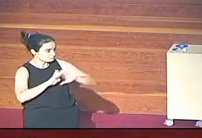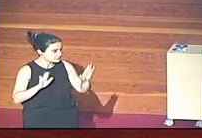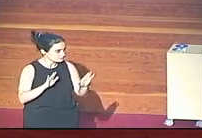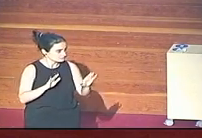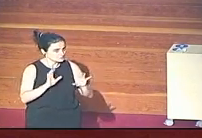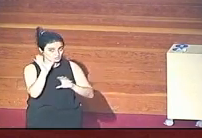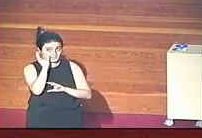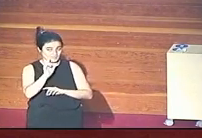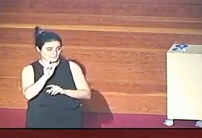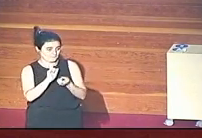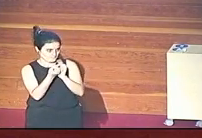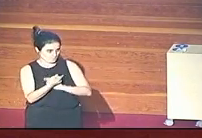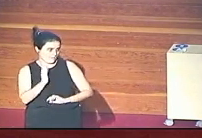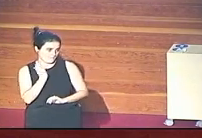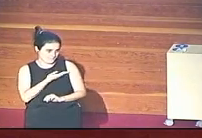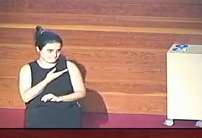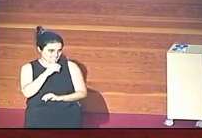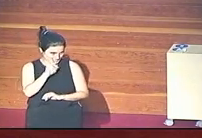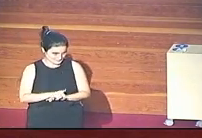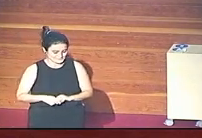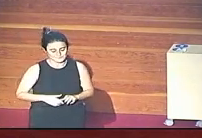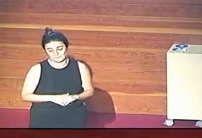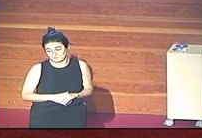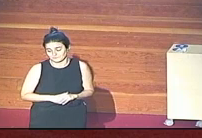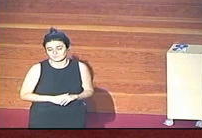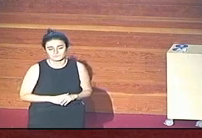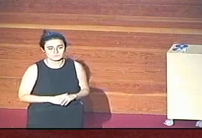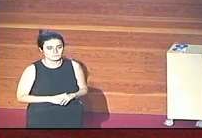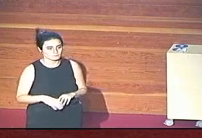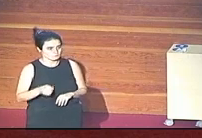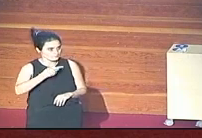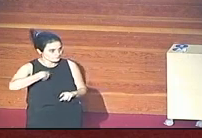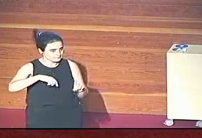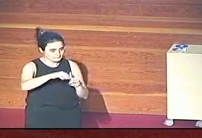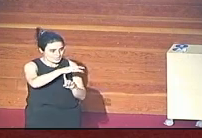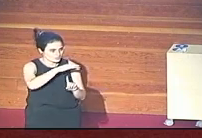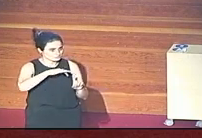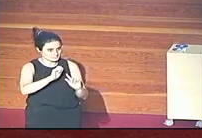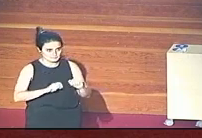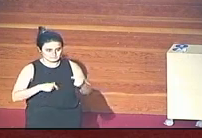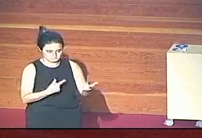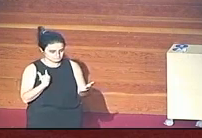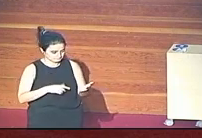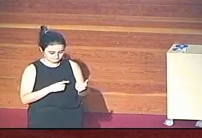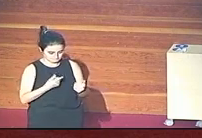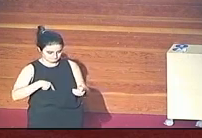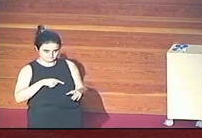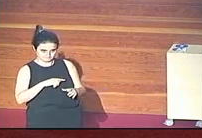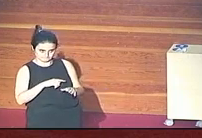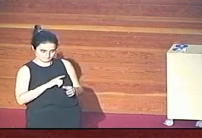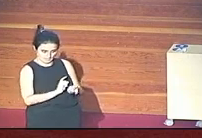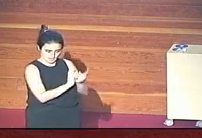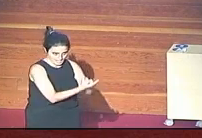cerquita hemos alterado los ecosistemas hemos alterado con la agricultura la ganadería